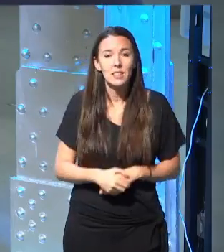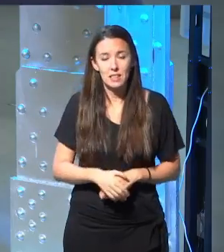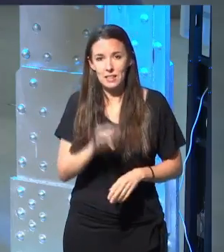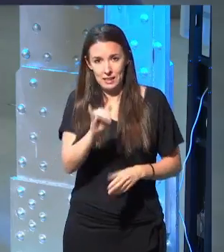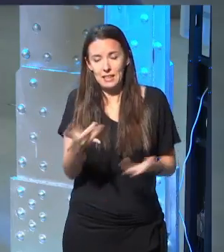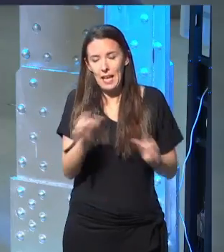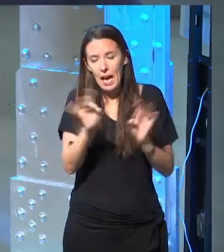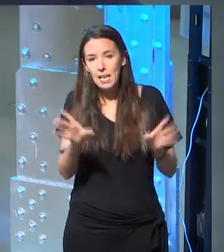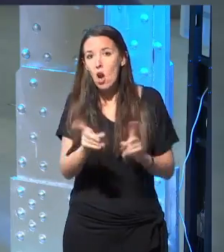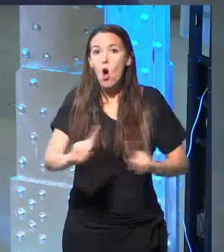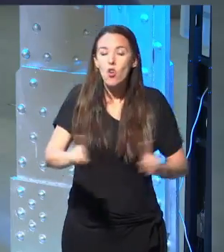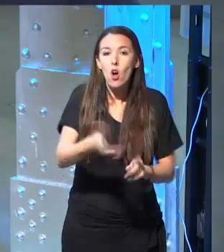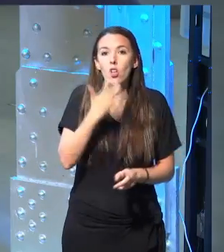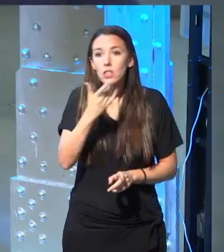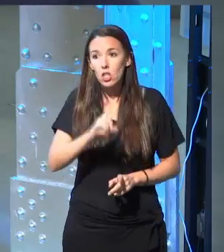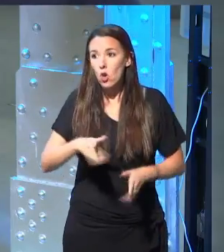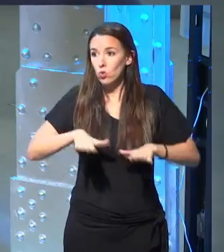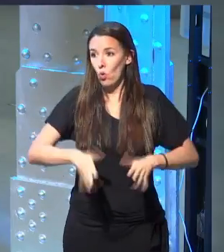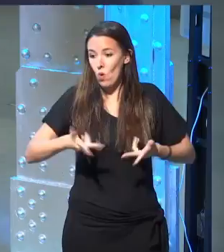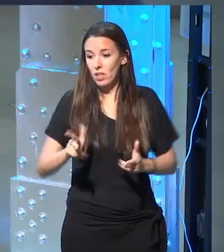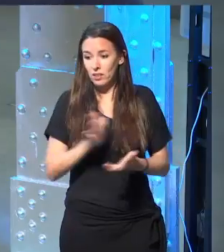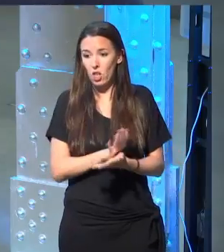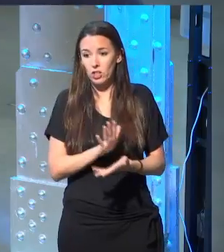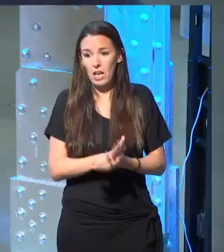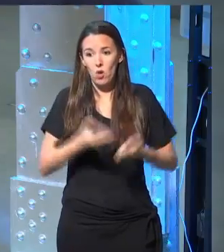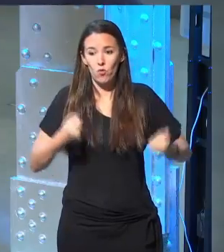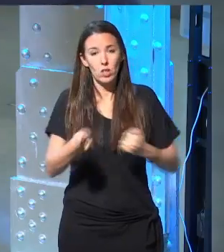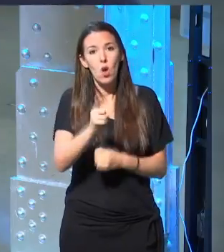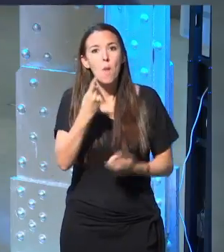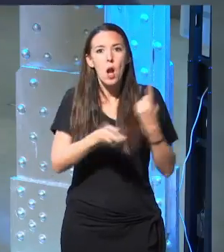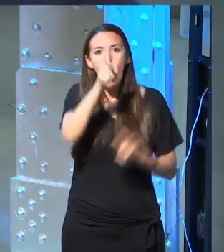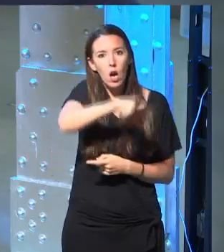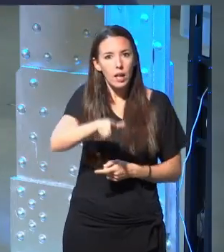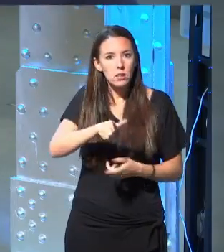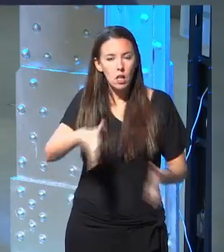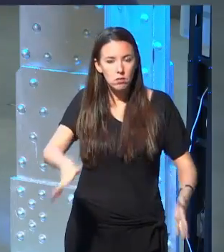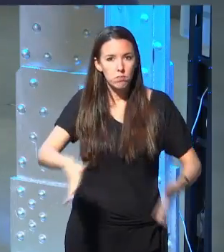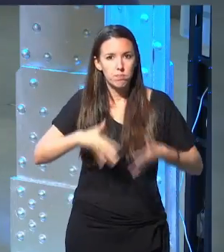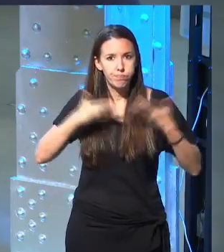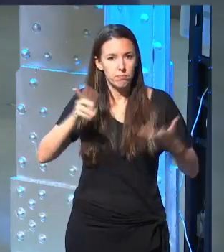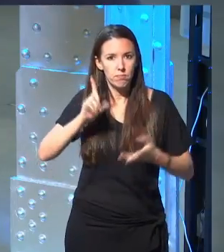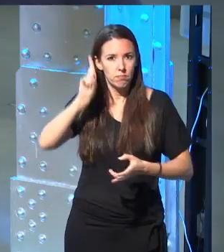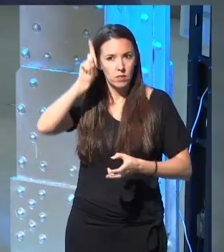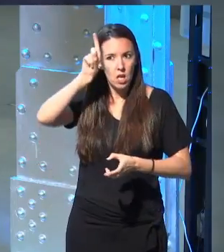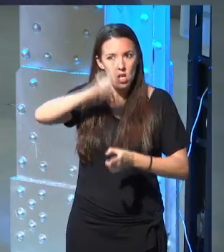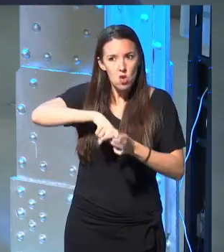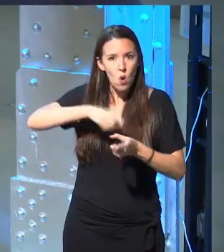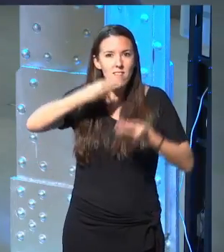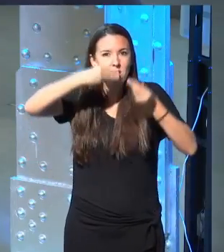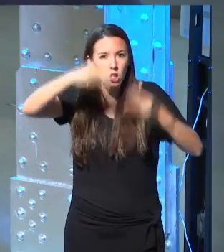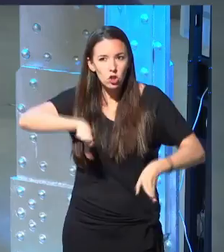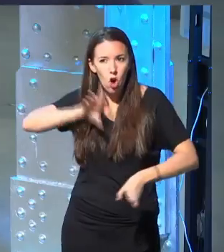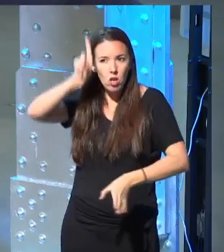sí, claro, quiero decir no, porque si no estarías aquí tan tranquilo, sí. pero gente que de repente ha entrado en tu conspiración, ¿no?